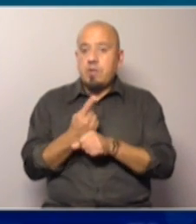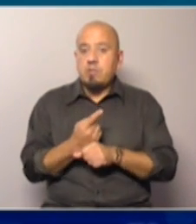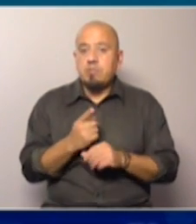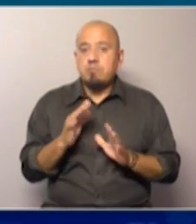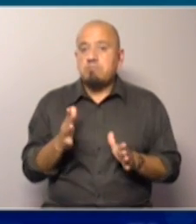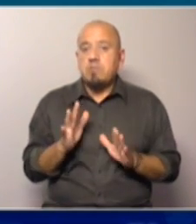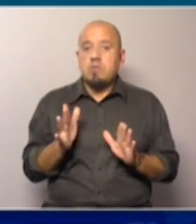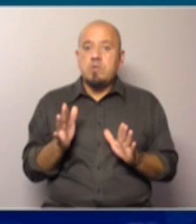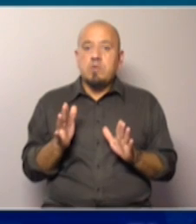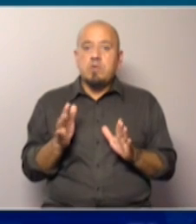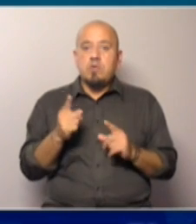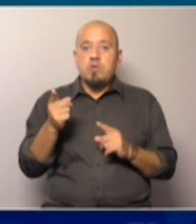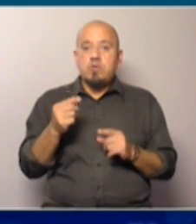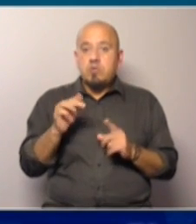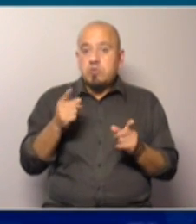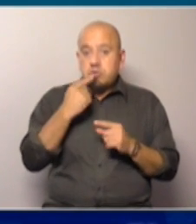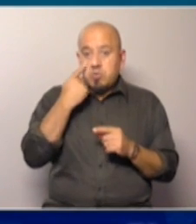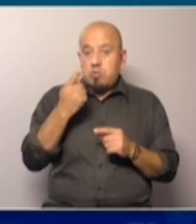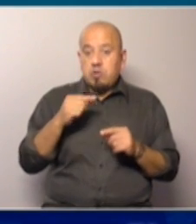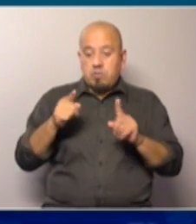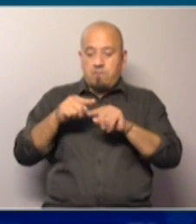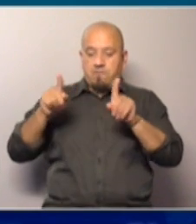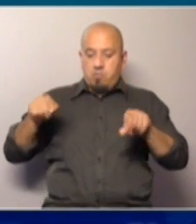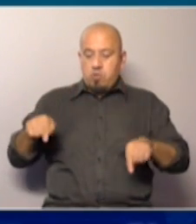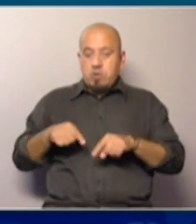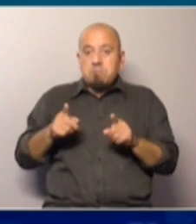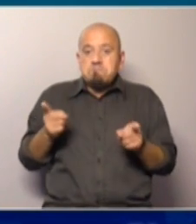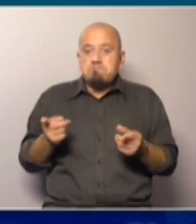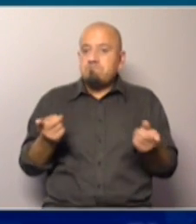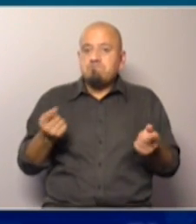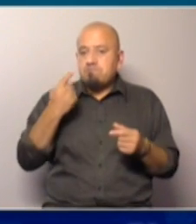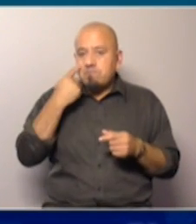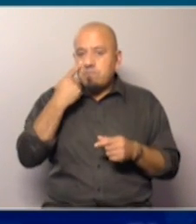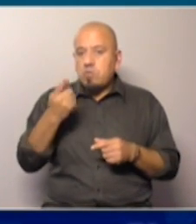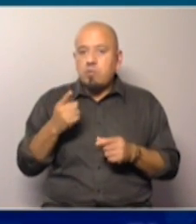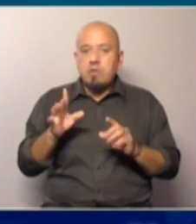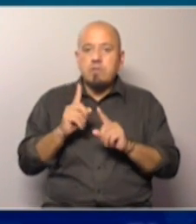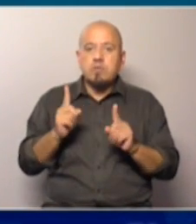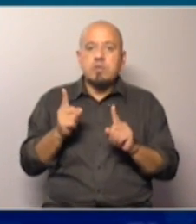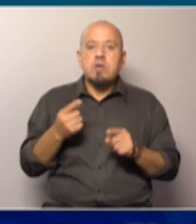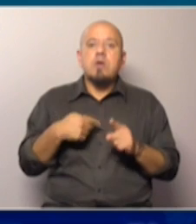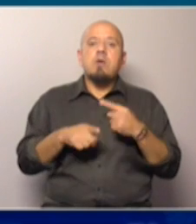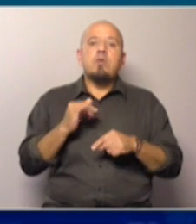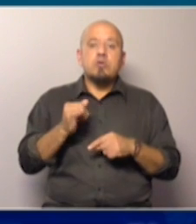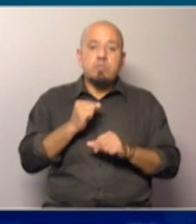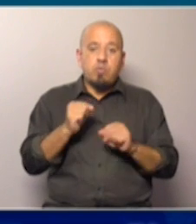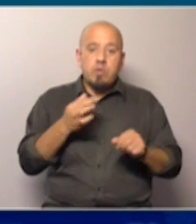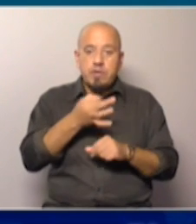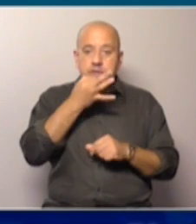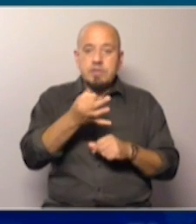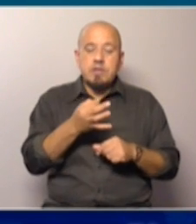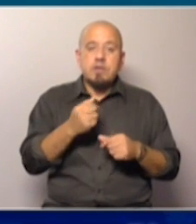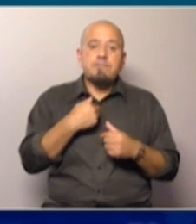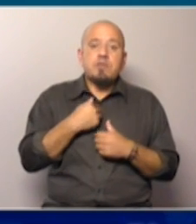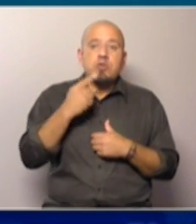aún un formulario específico, así que no me puedo pronunciar sobre un material que no. Pero puedo hacer una reflexión desde